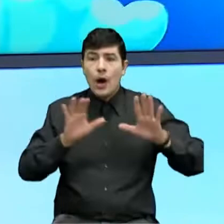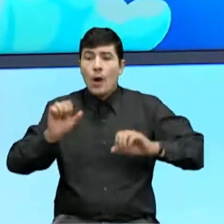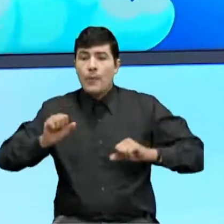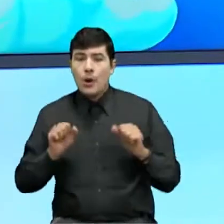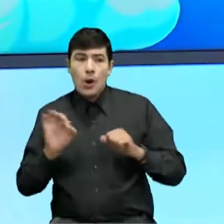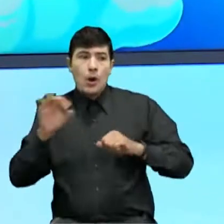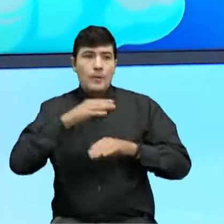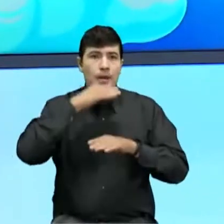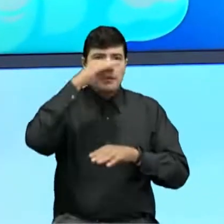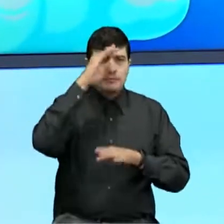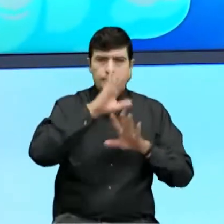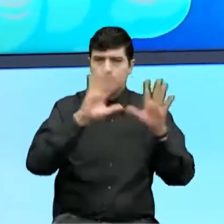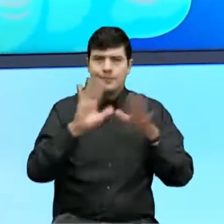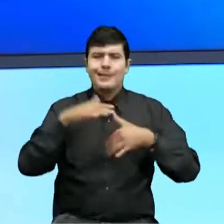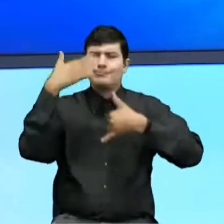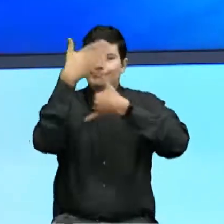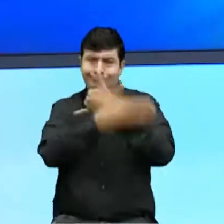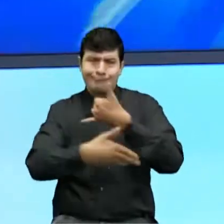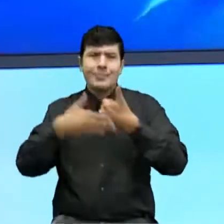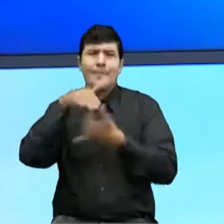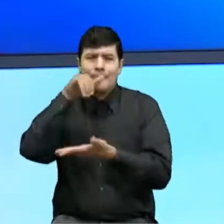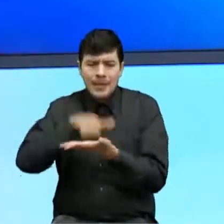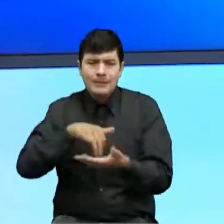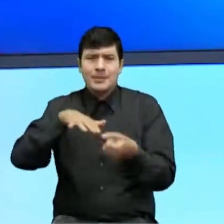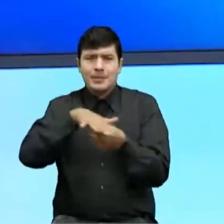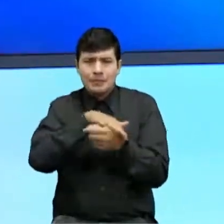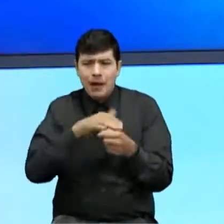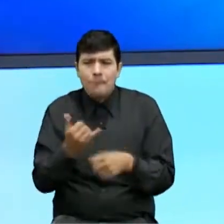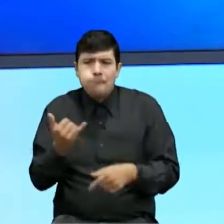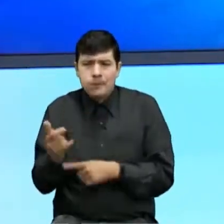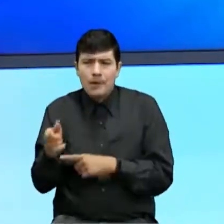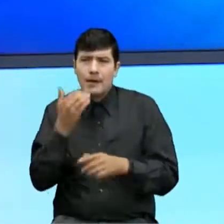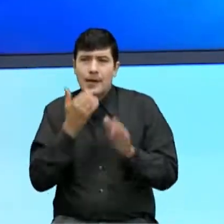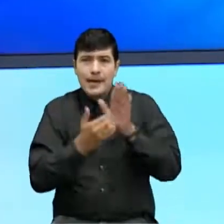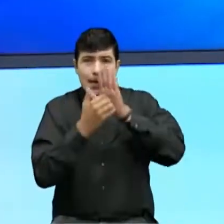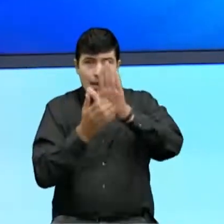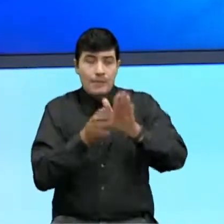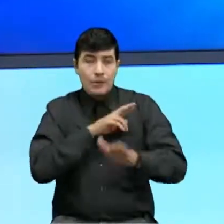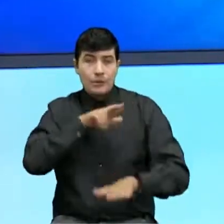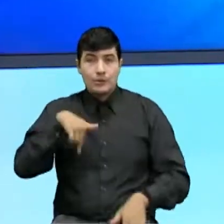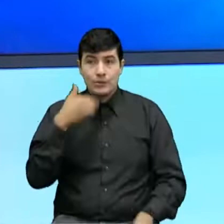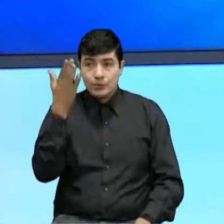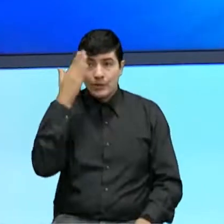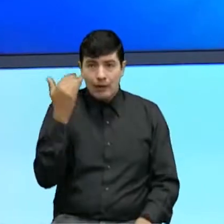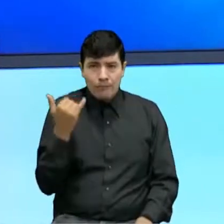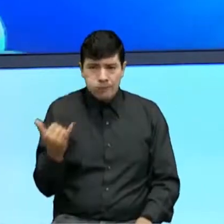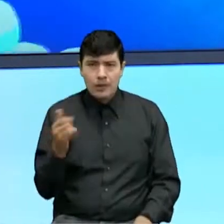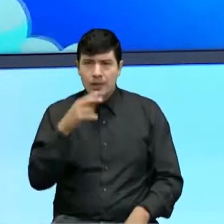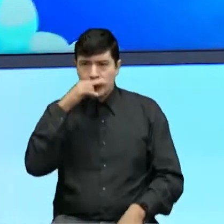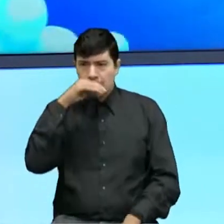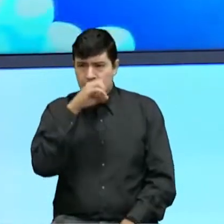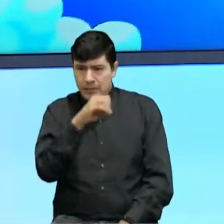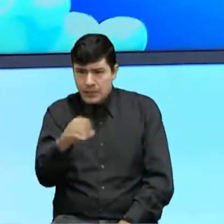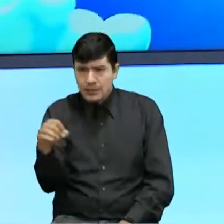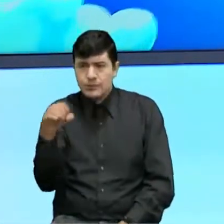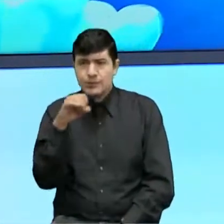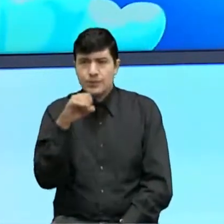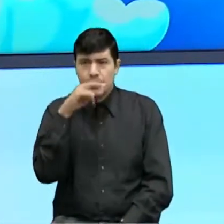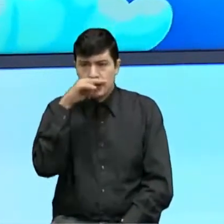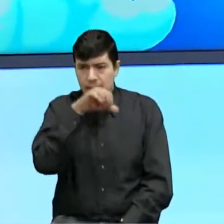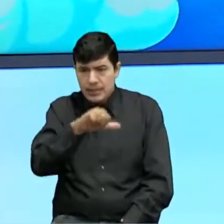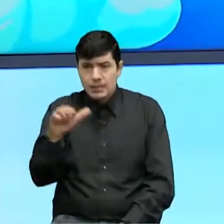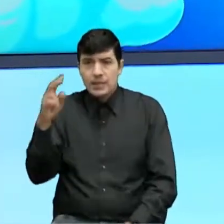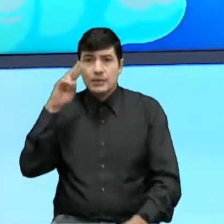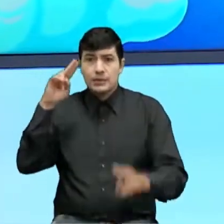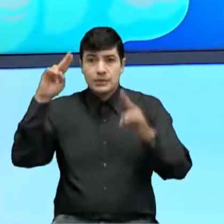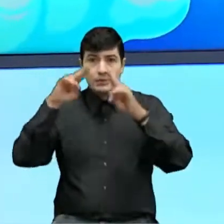Bogotá o en Medellín, no, eso en todo el país pasa. Por eso colocamos este ejemplo, porque como sabemos que hay muchos niños que nos ven a